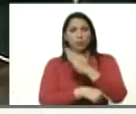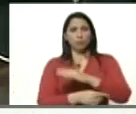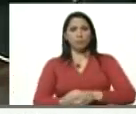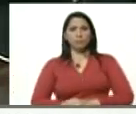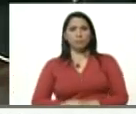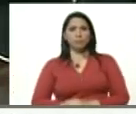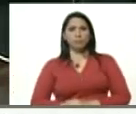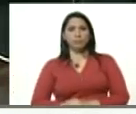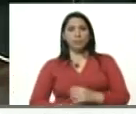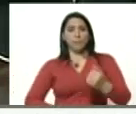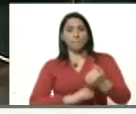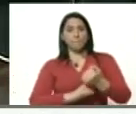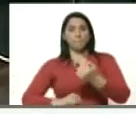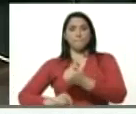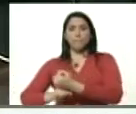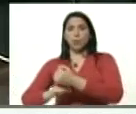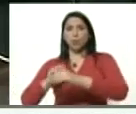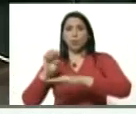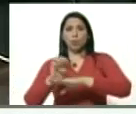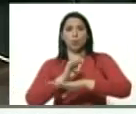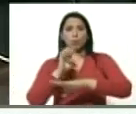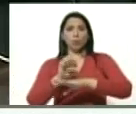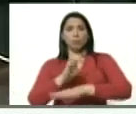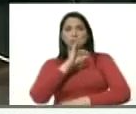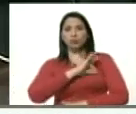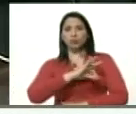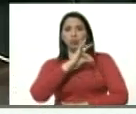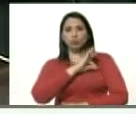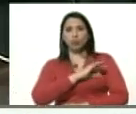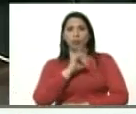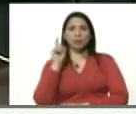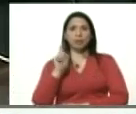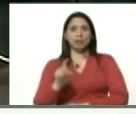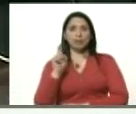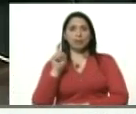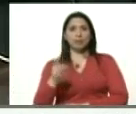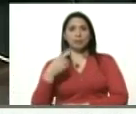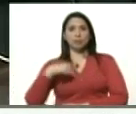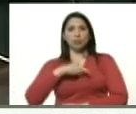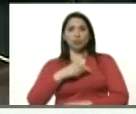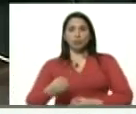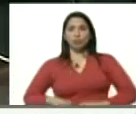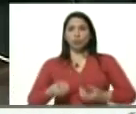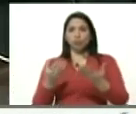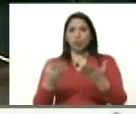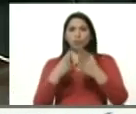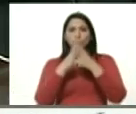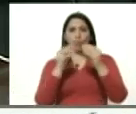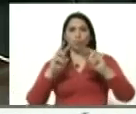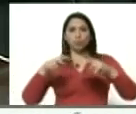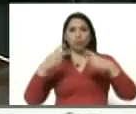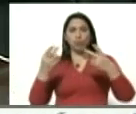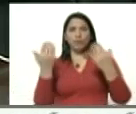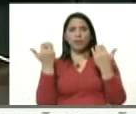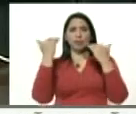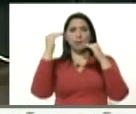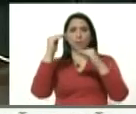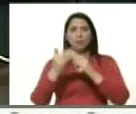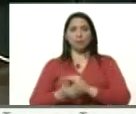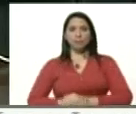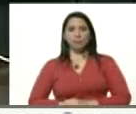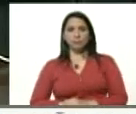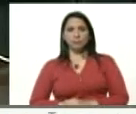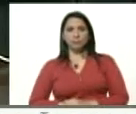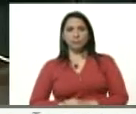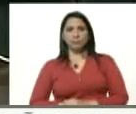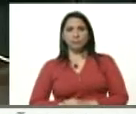los apoyos económicos y sociales que necesitamos dar para toda esta nueva etapa